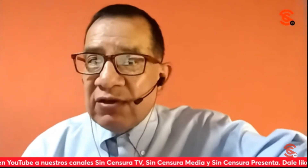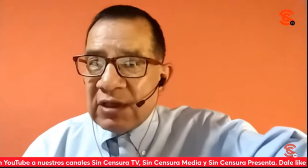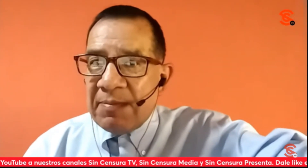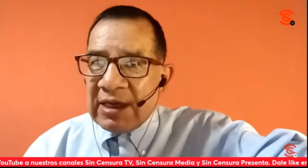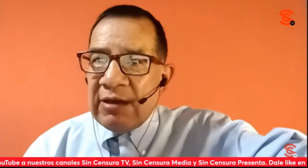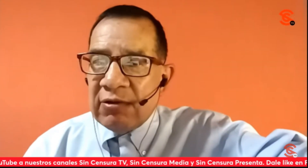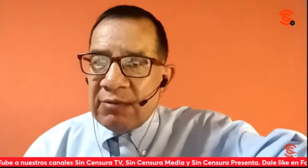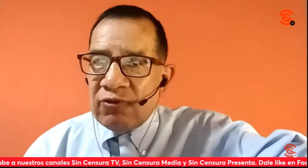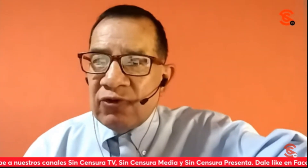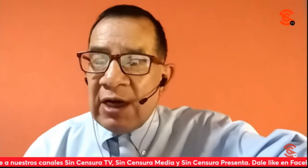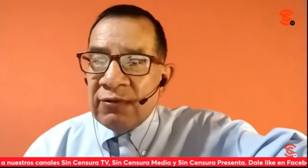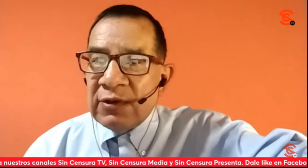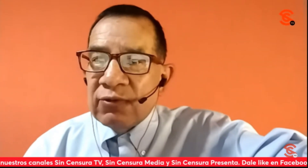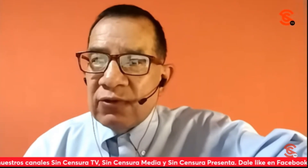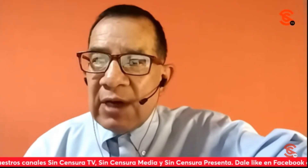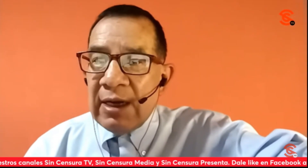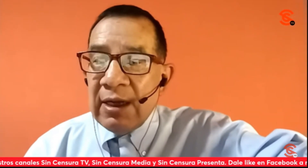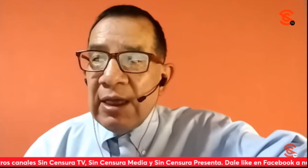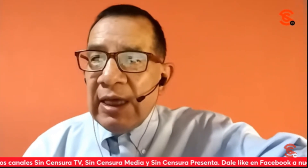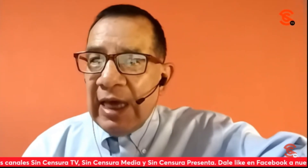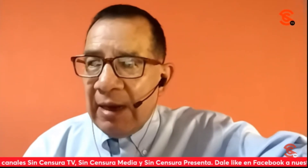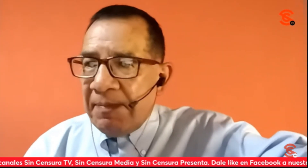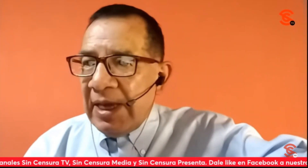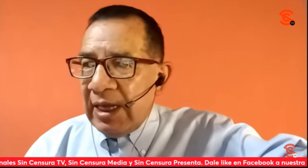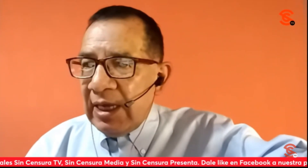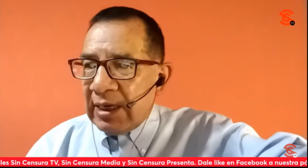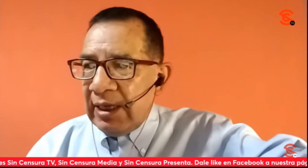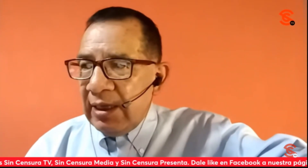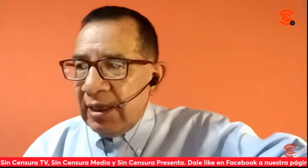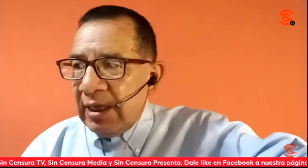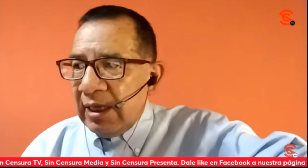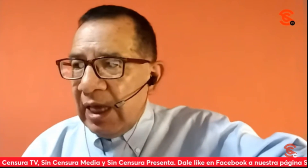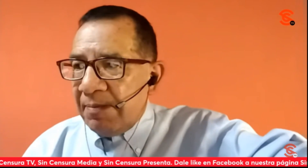fueron los inicios del Partido Revolucionario Institucional,